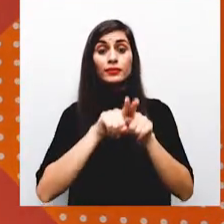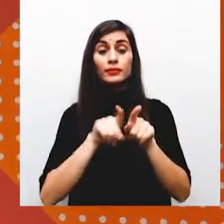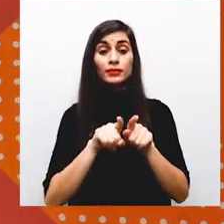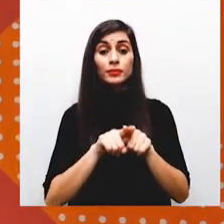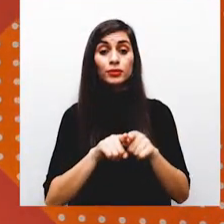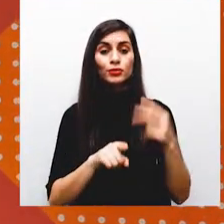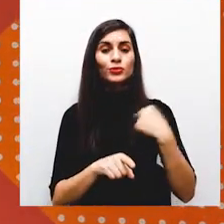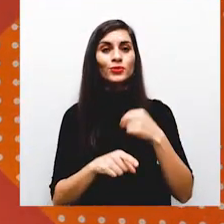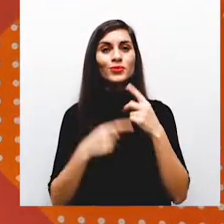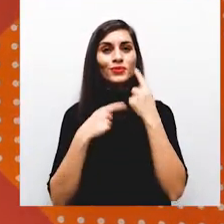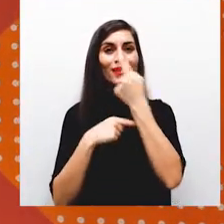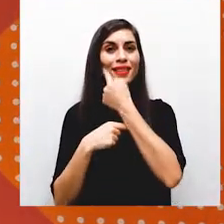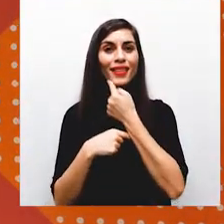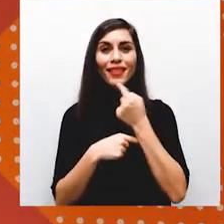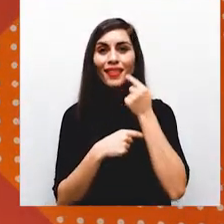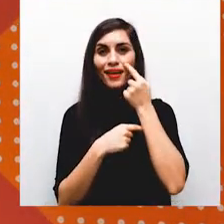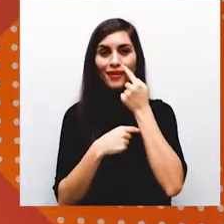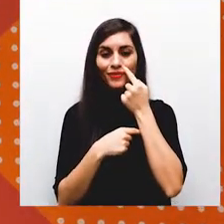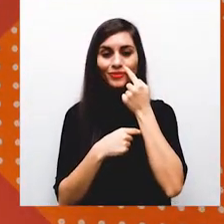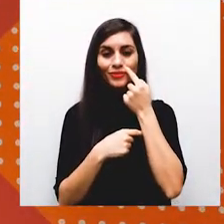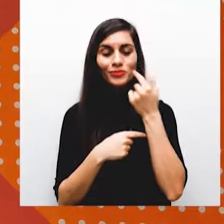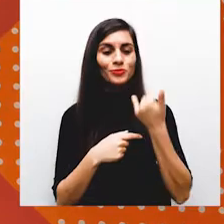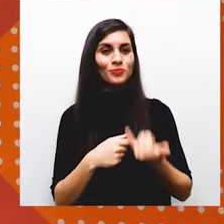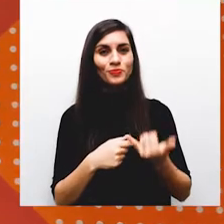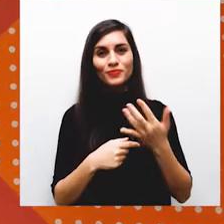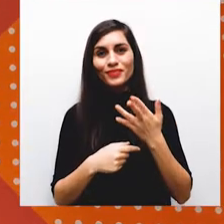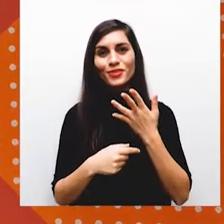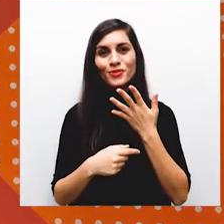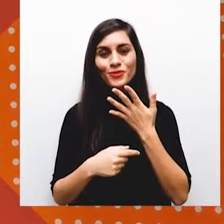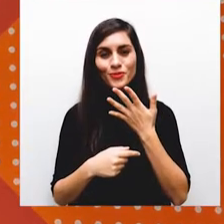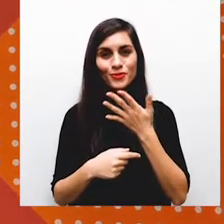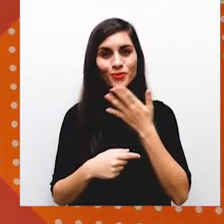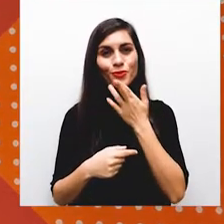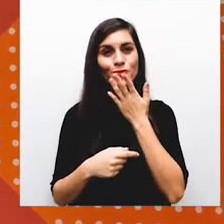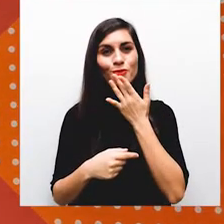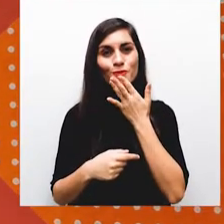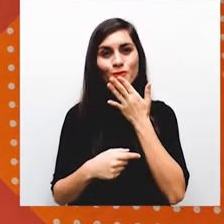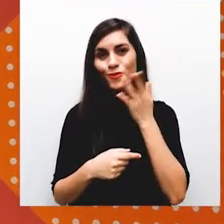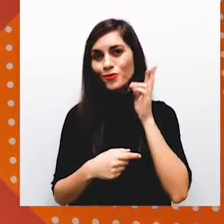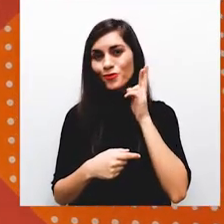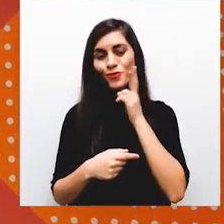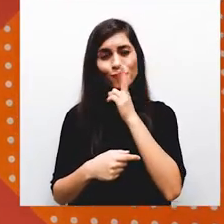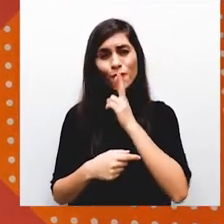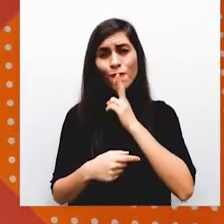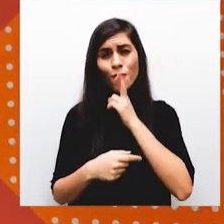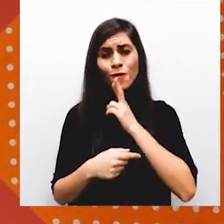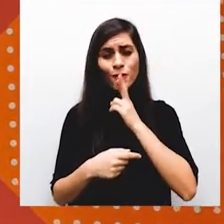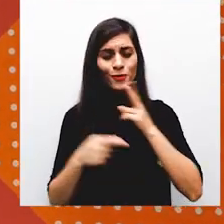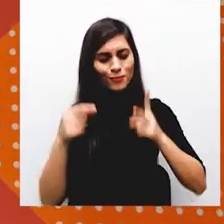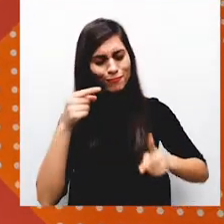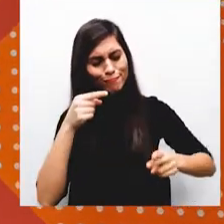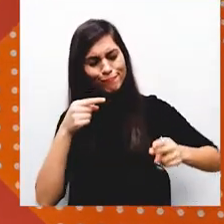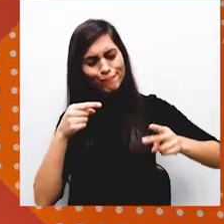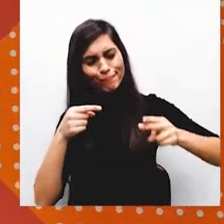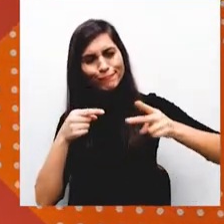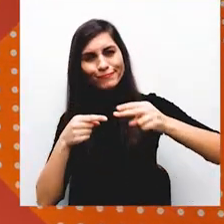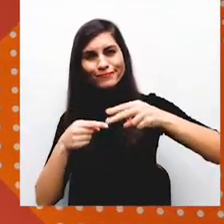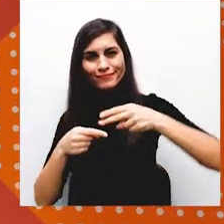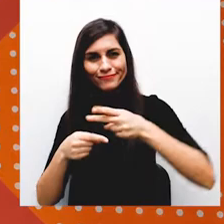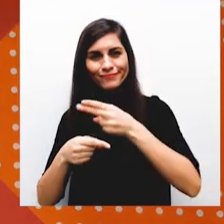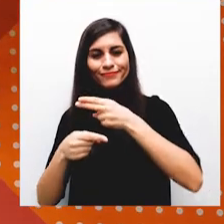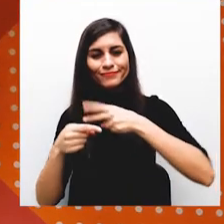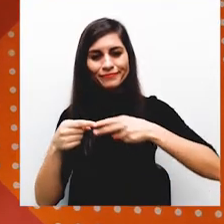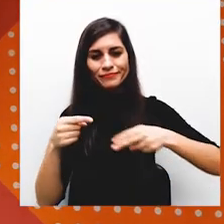ejemplo, vamos a hacer unos labios. Yo escogí este cartón rojo que tiene la parte de atrás una parte blanca que me